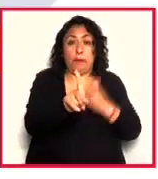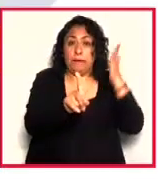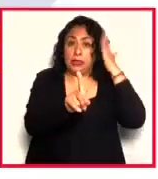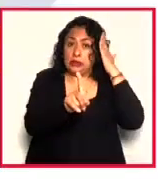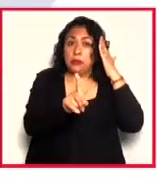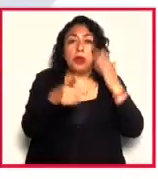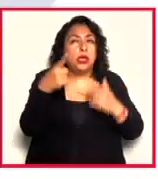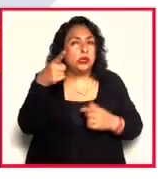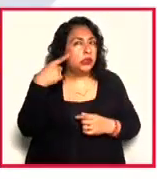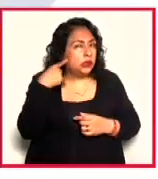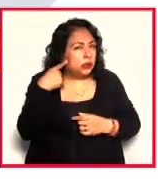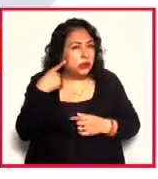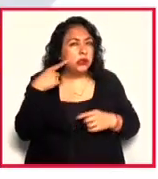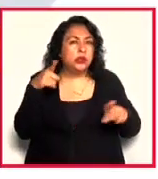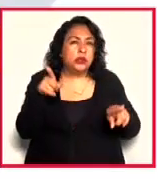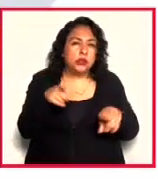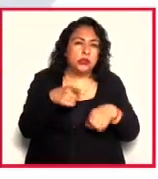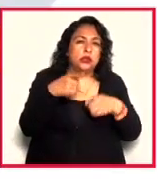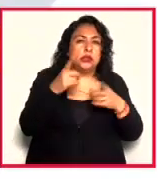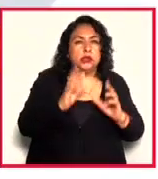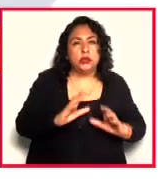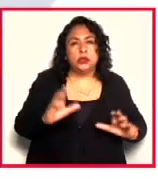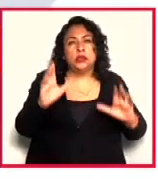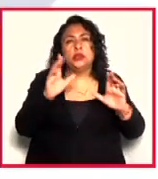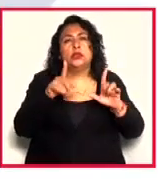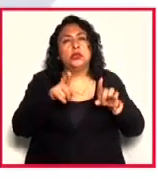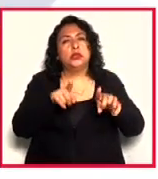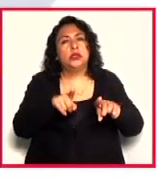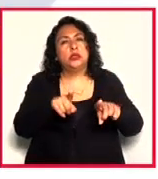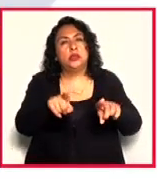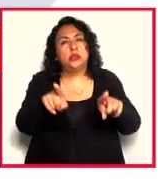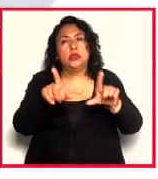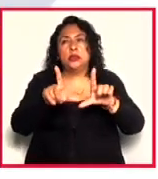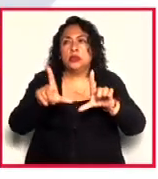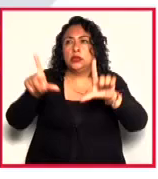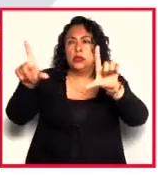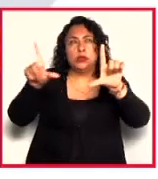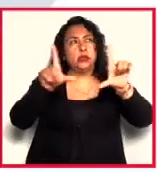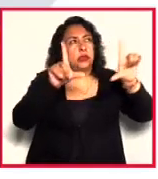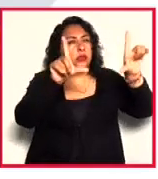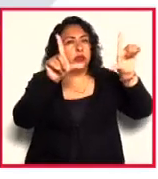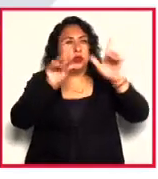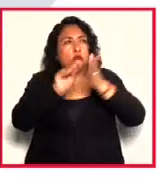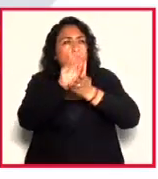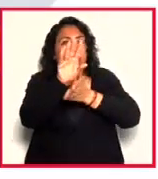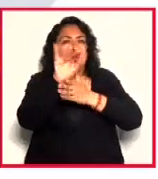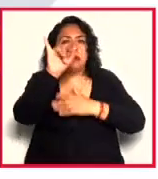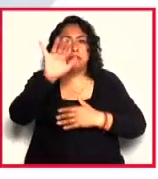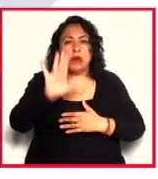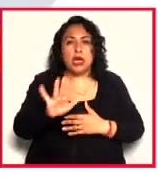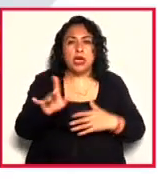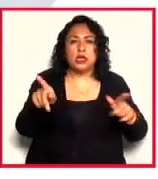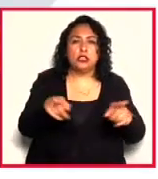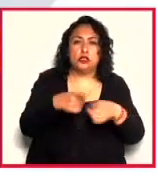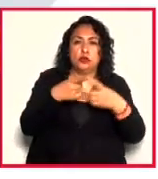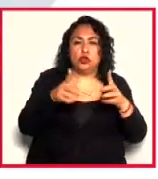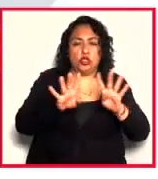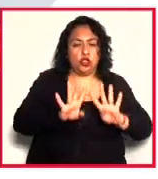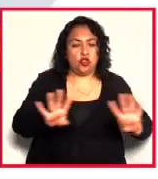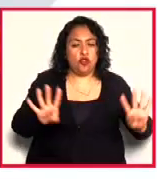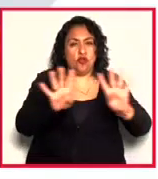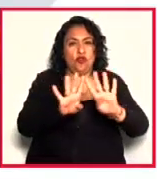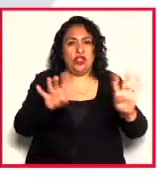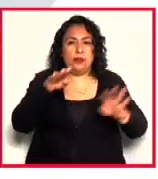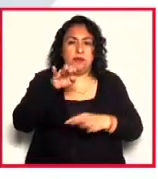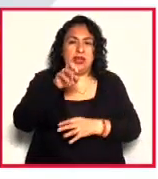la melodía y letra de la canción al tiempo que se proyectan en las paredes del sitio imágenes de los músicos de la Orquesta Sinfónica de